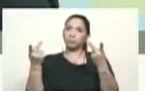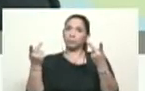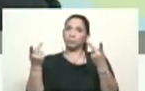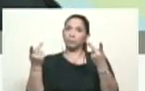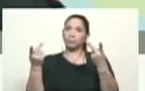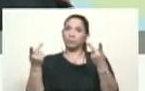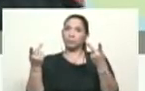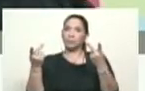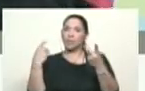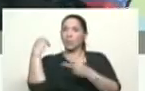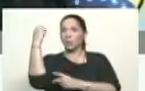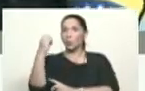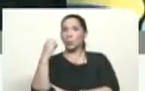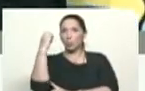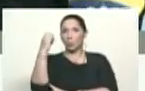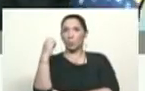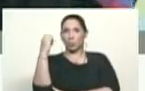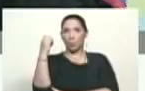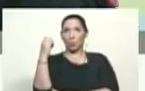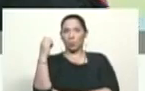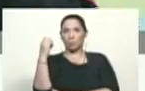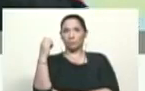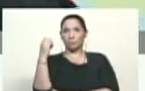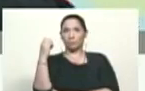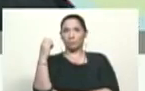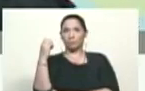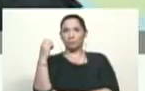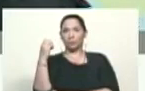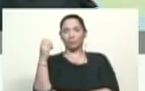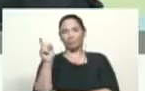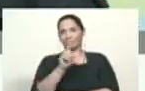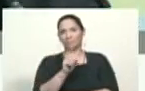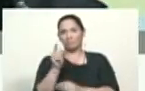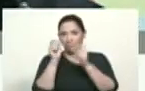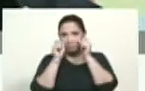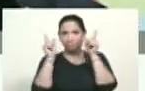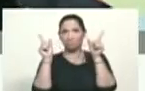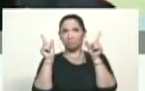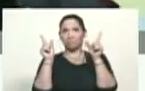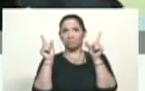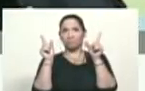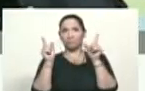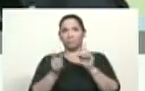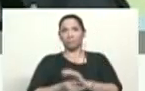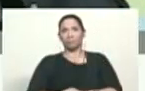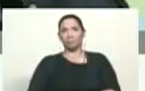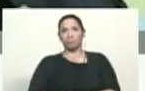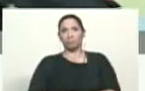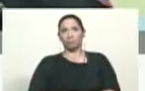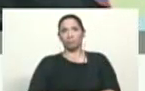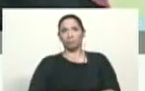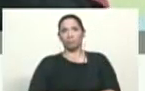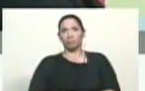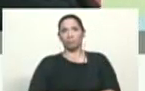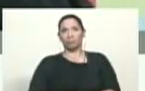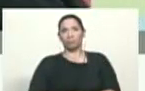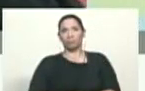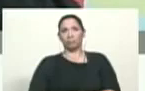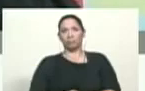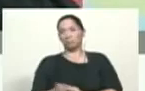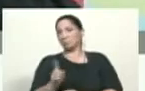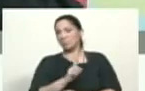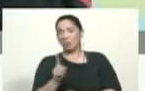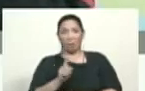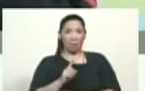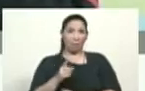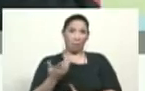pronunciamientos de Europa. Déjeme decirle que no nos sorprendió. Déjeme decirle que no nos